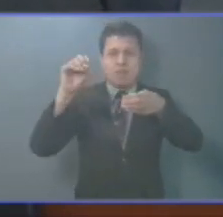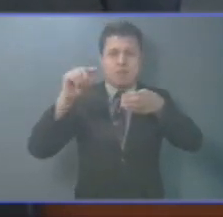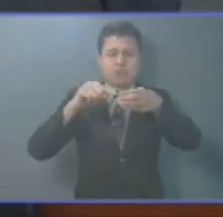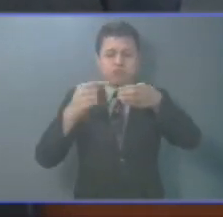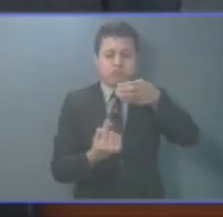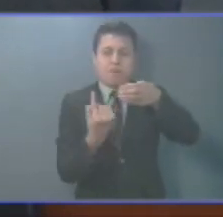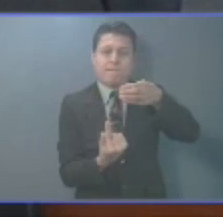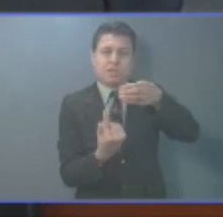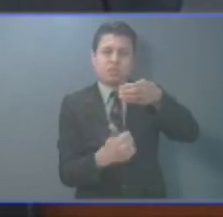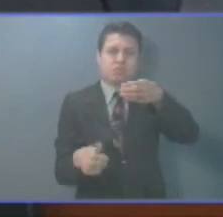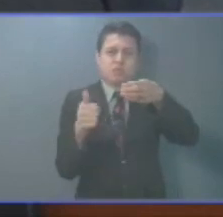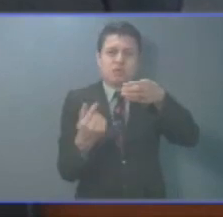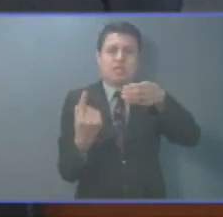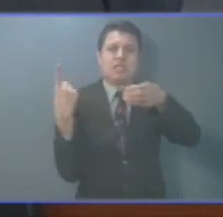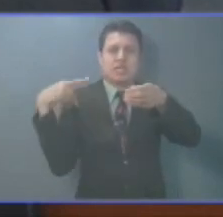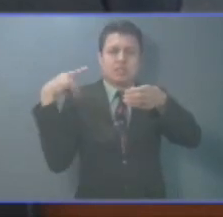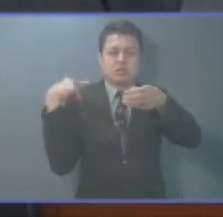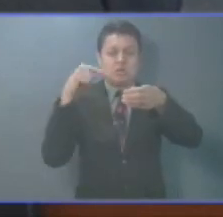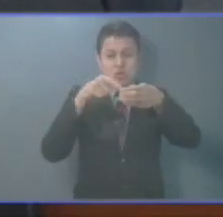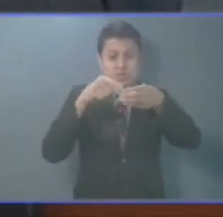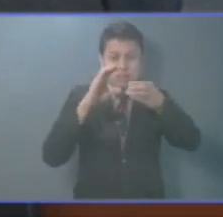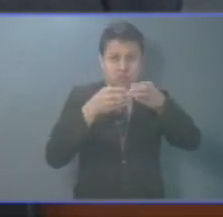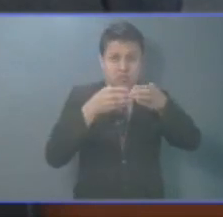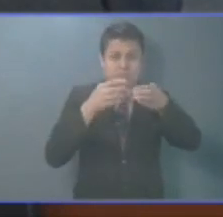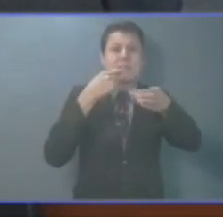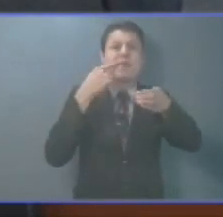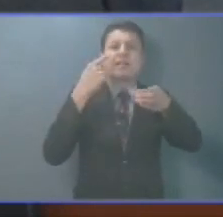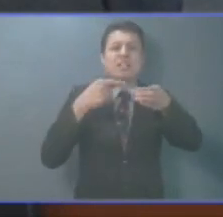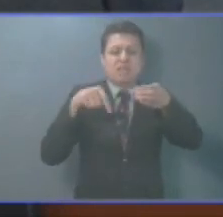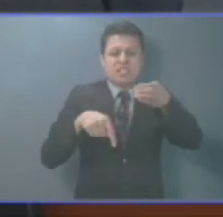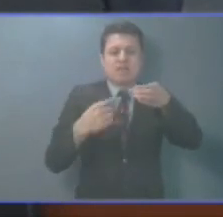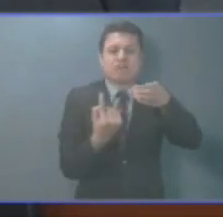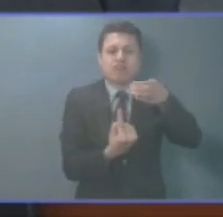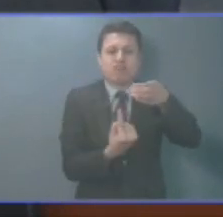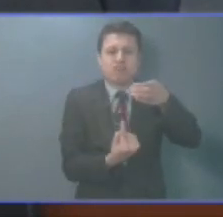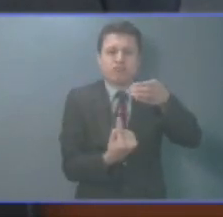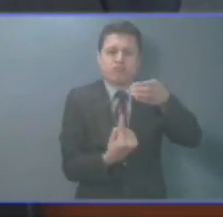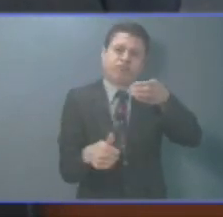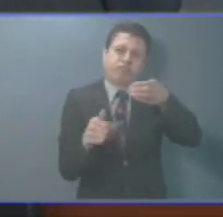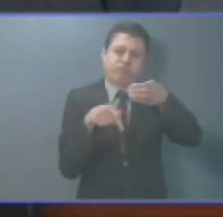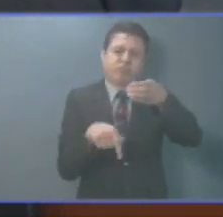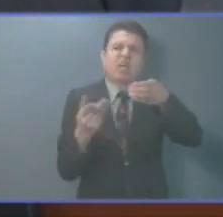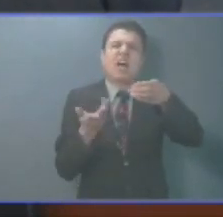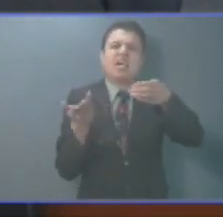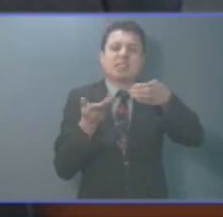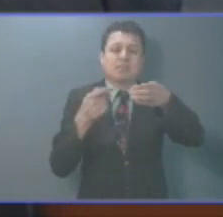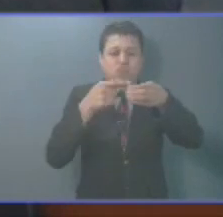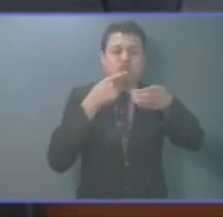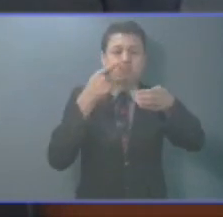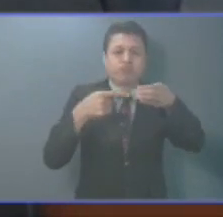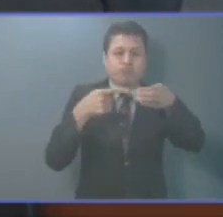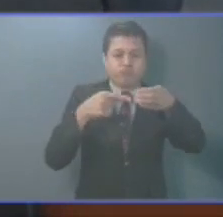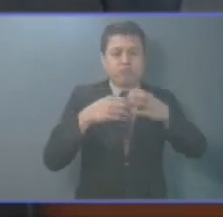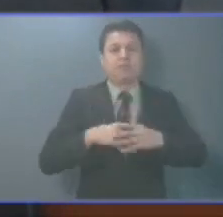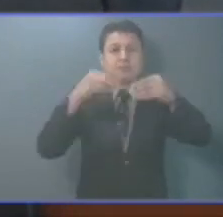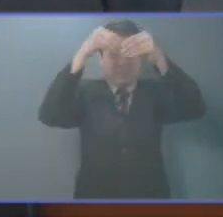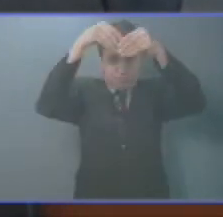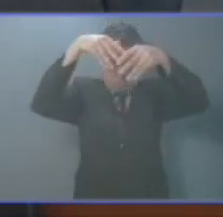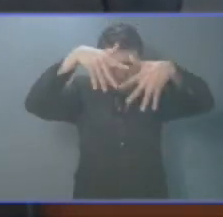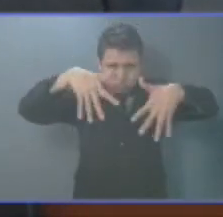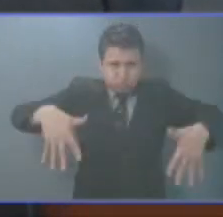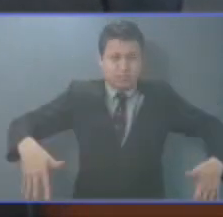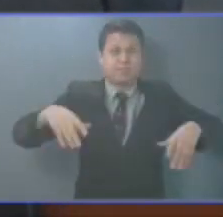finalidad principal es la toma de decisiones para el cumplimiento de las atribuciones del Consejo. El Pleno